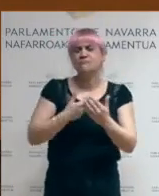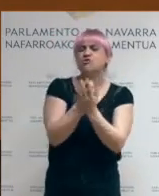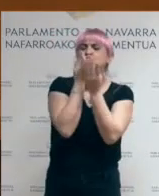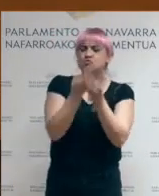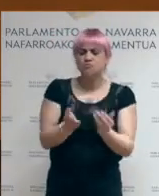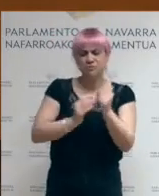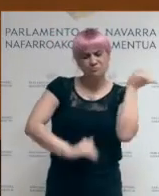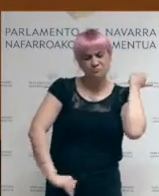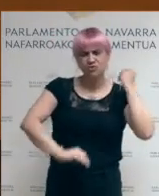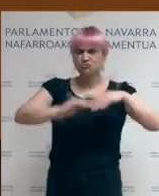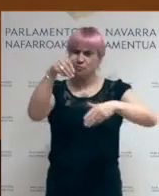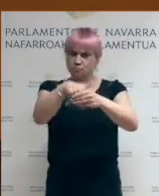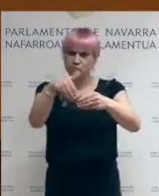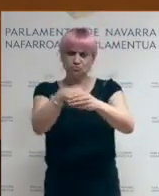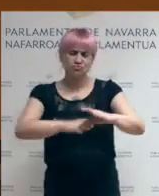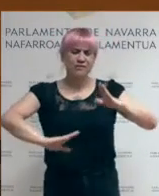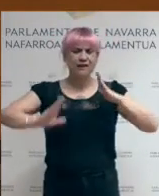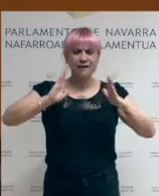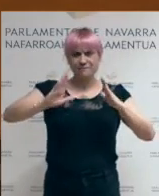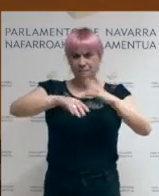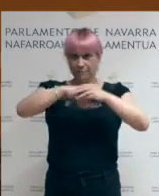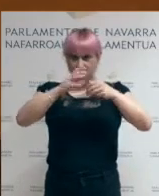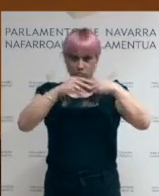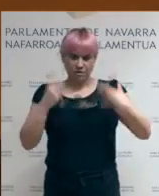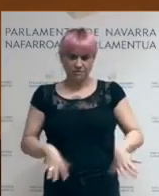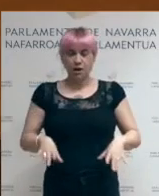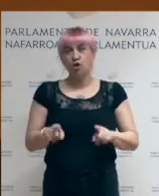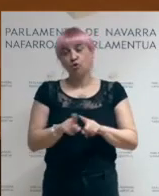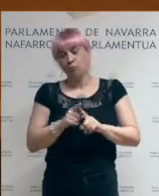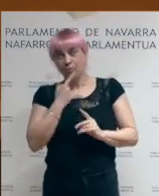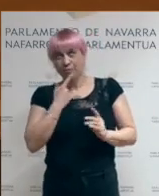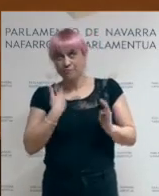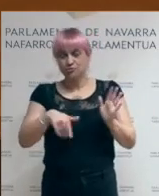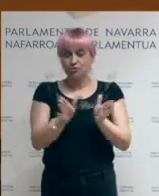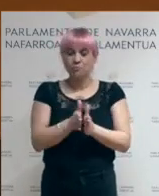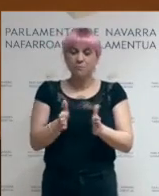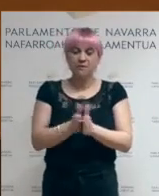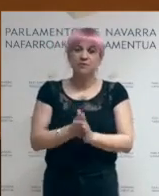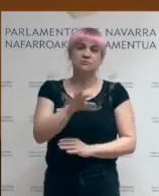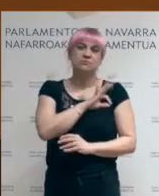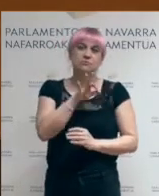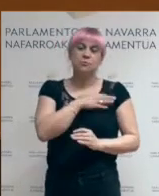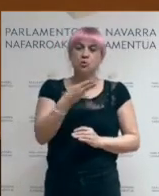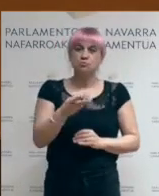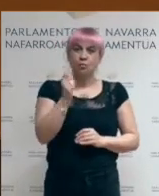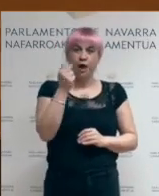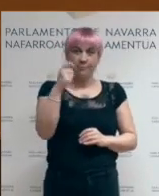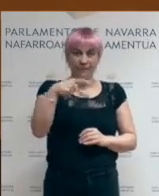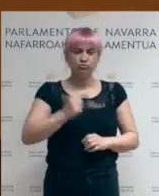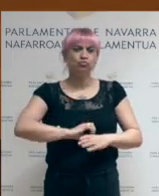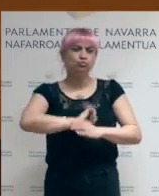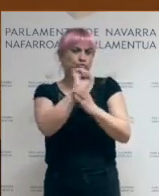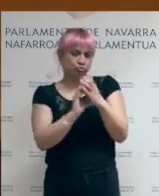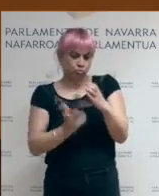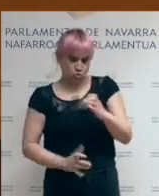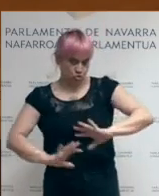de votos de toda la etapa democrática, como diría mi querido compañero, el señor Bujanda, es un truño no solo